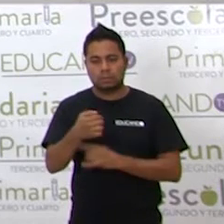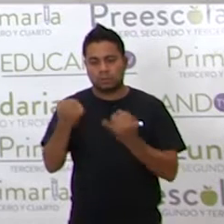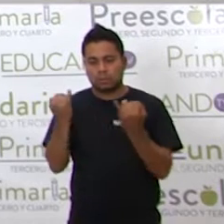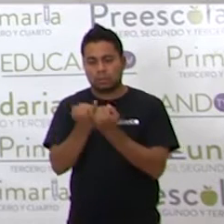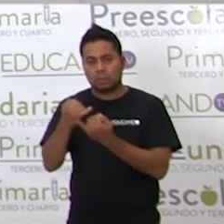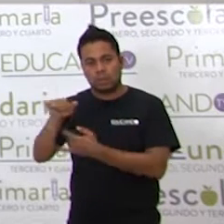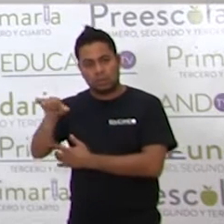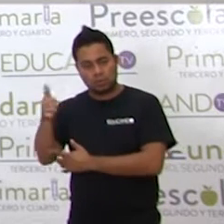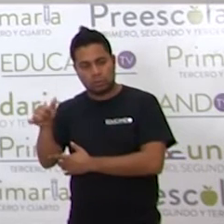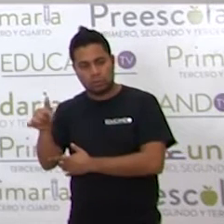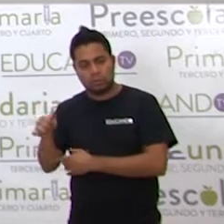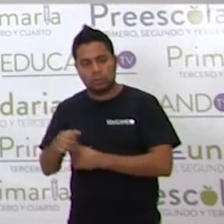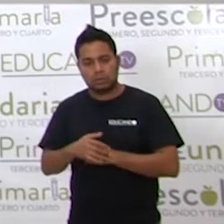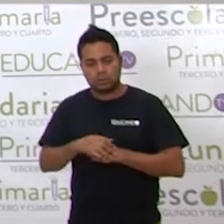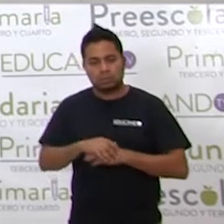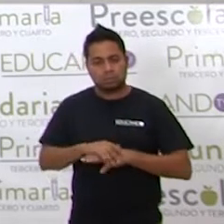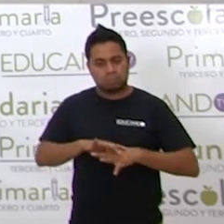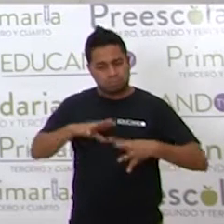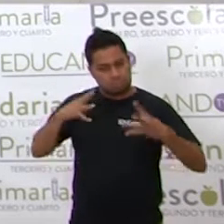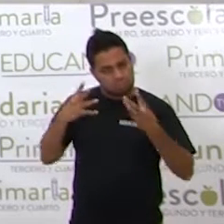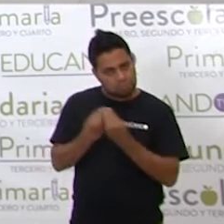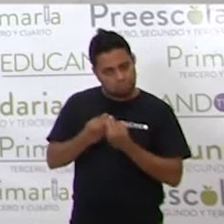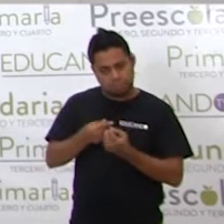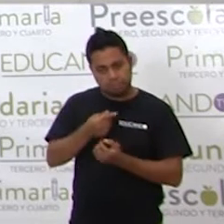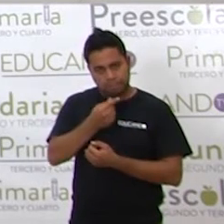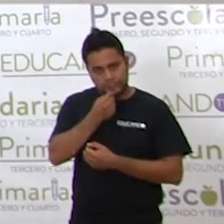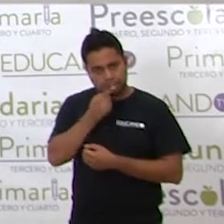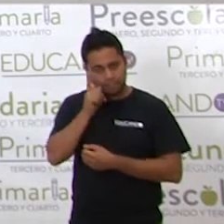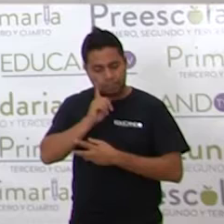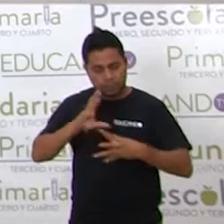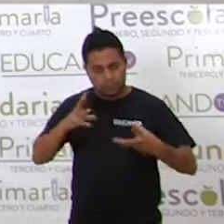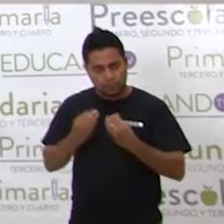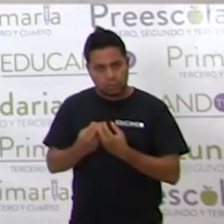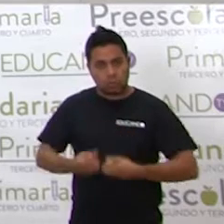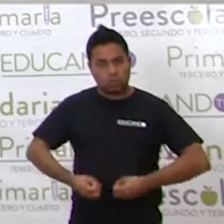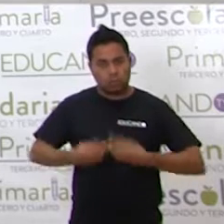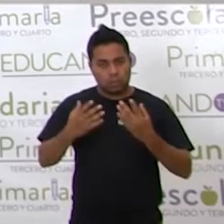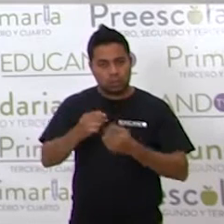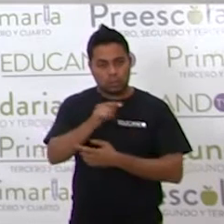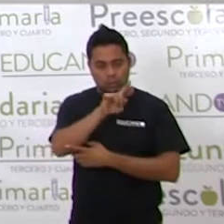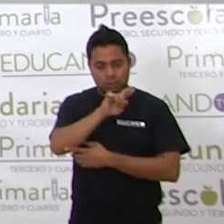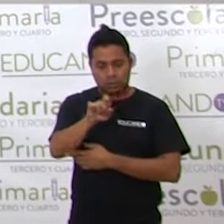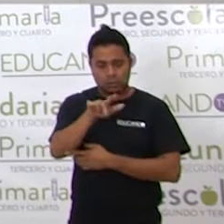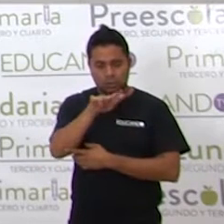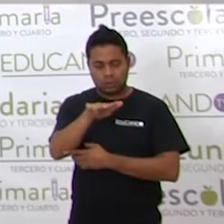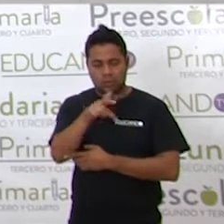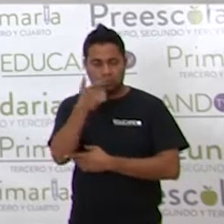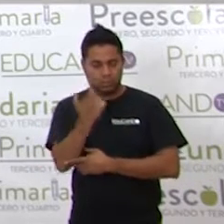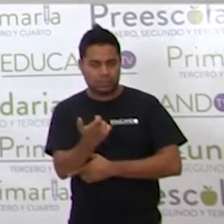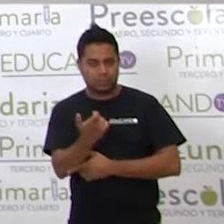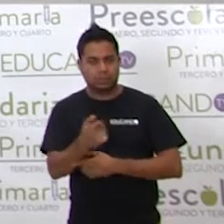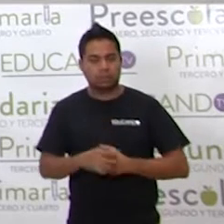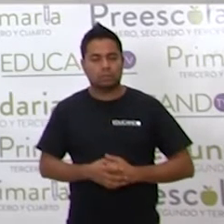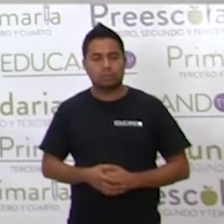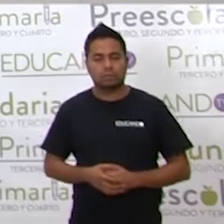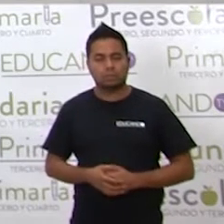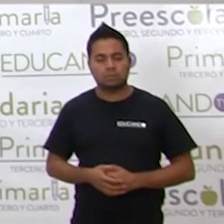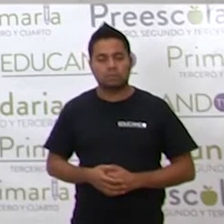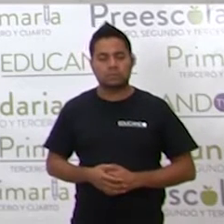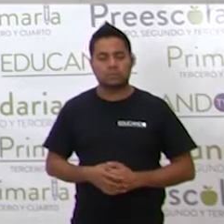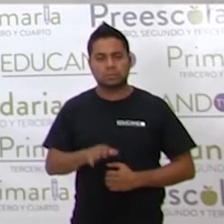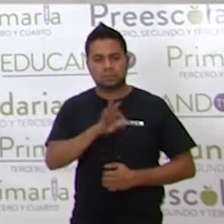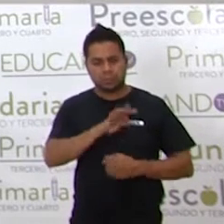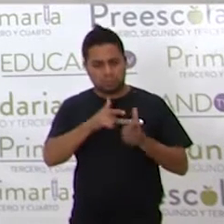11. ¿Cuánto tendrían entre las dos niñas? 118 pesos. Y podemos